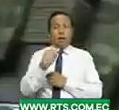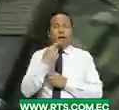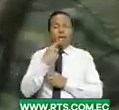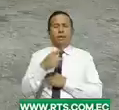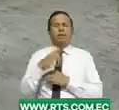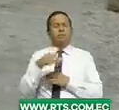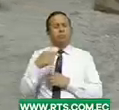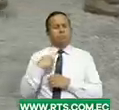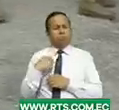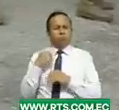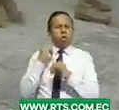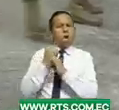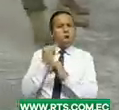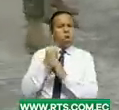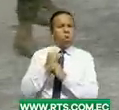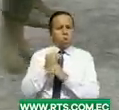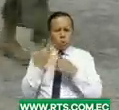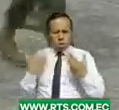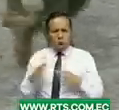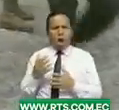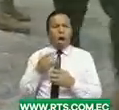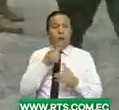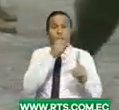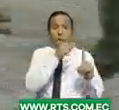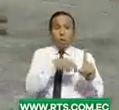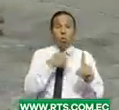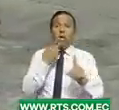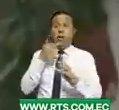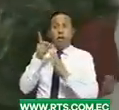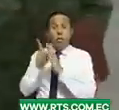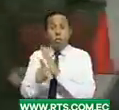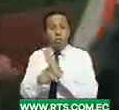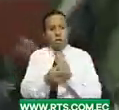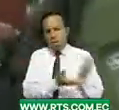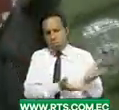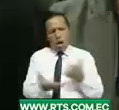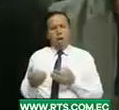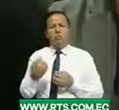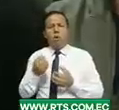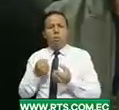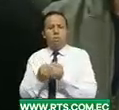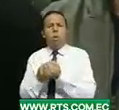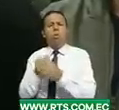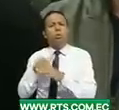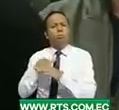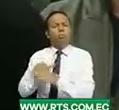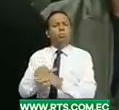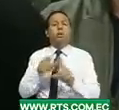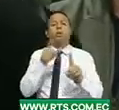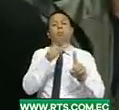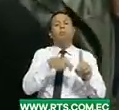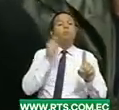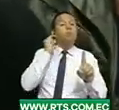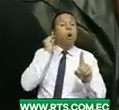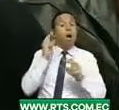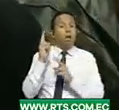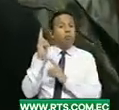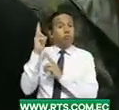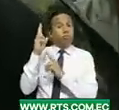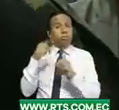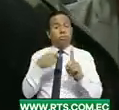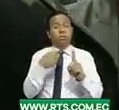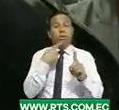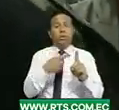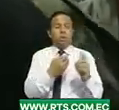ayuda necesaria a la denunciante para que acuda a la justicia. La conscripto informa, el general